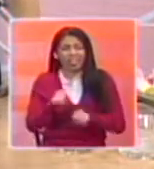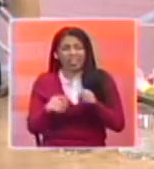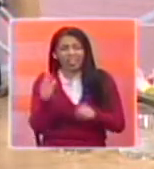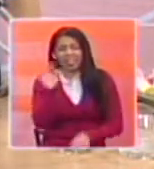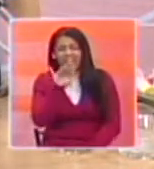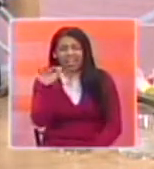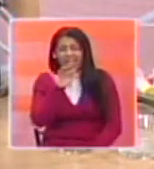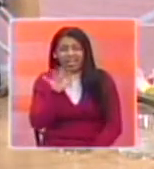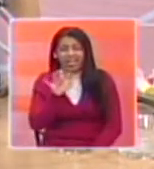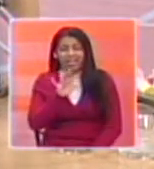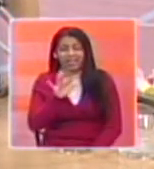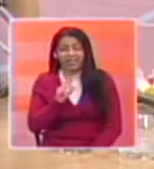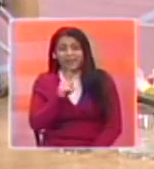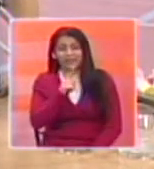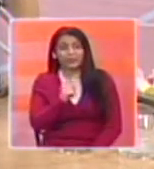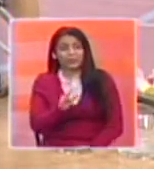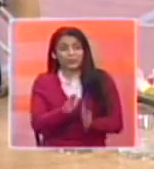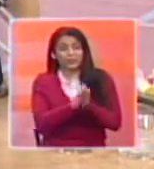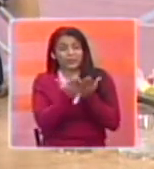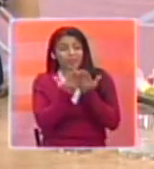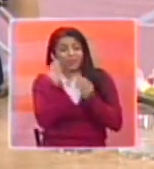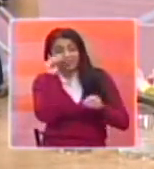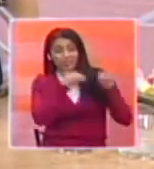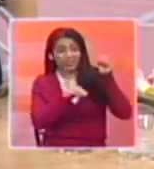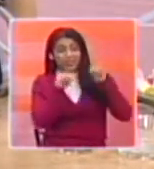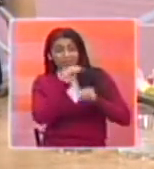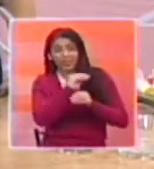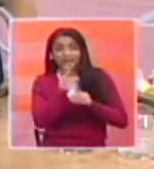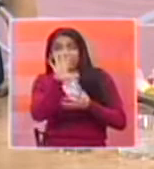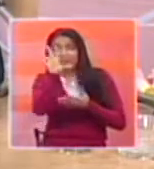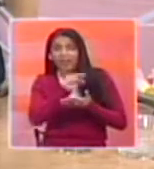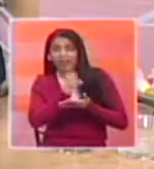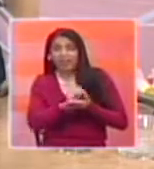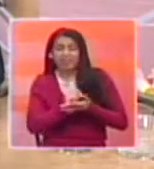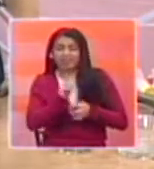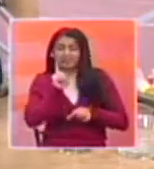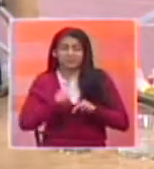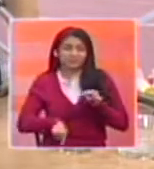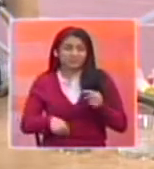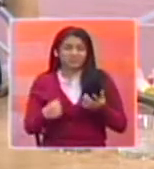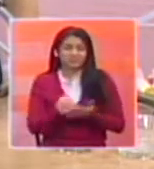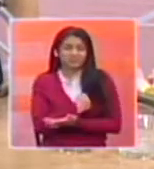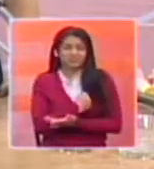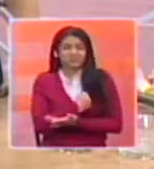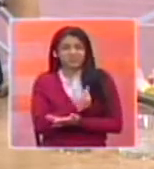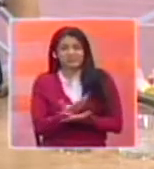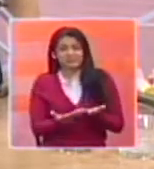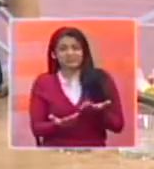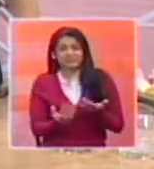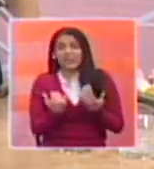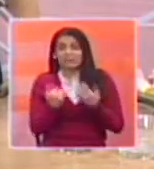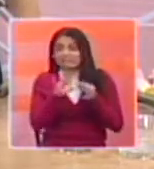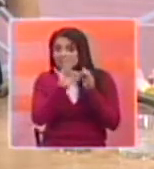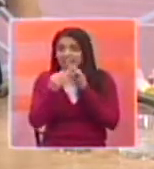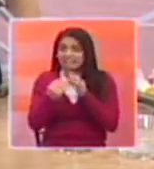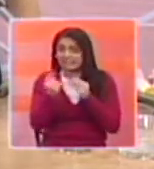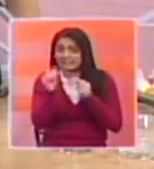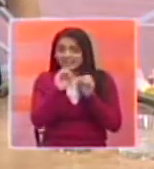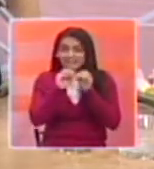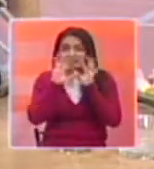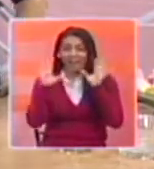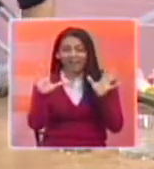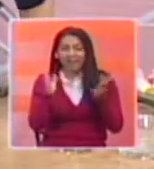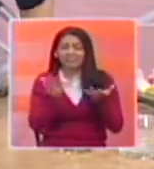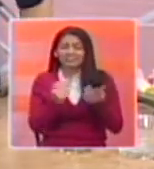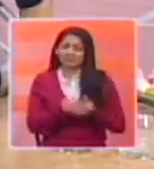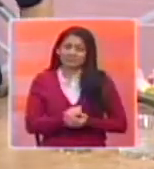salió la receta y no la pude cumplir. Ay. Y ahorita lo arreglé el cafecito ya, que me ha